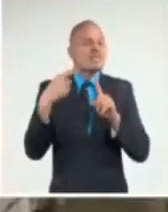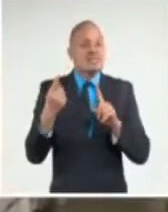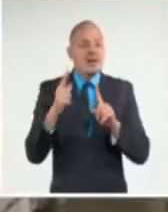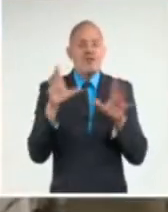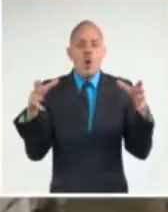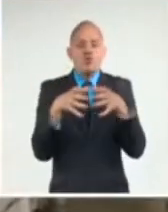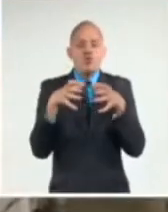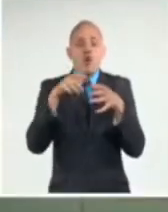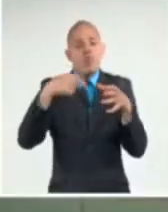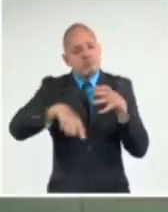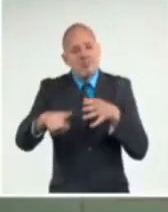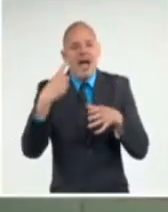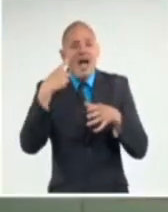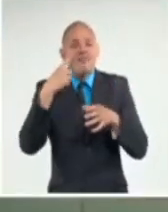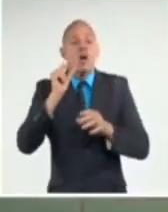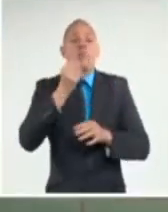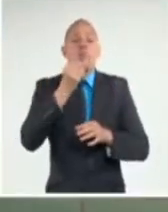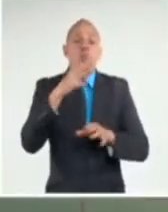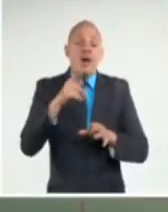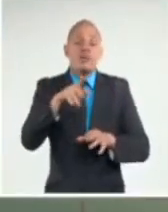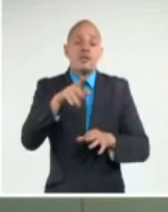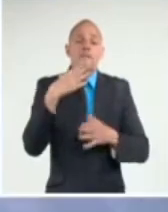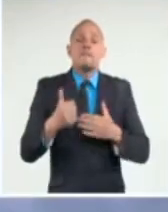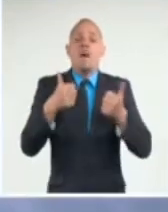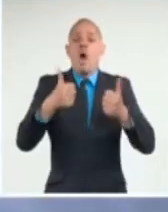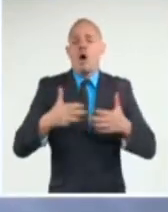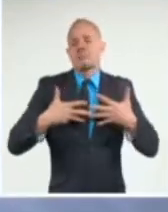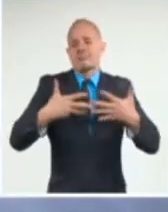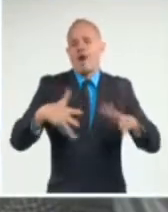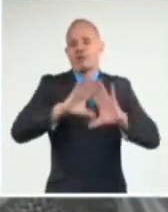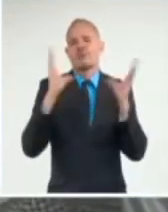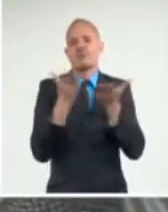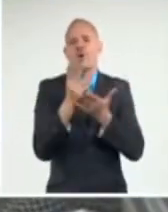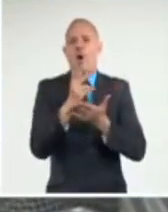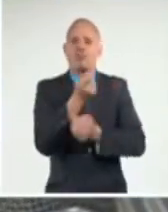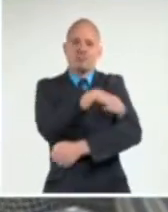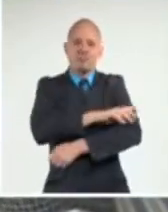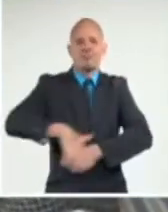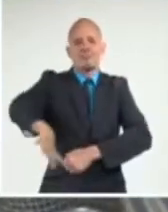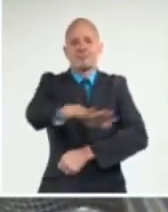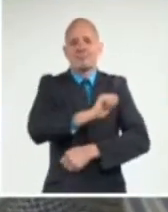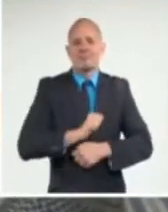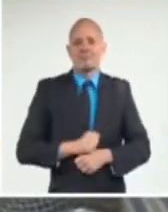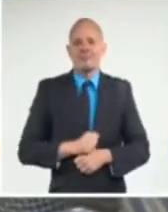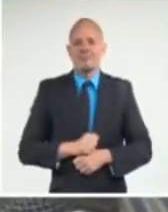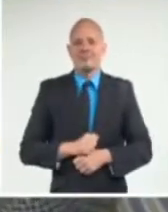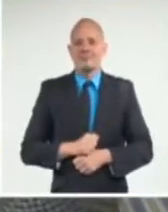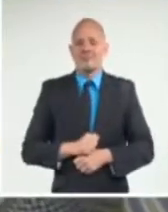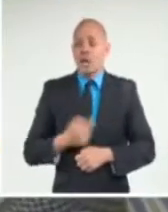nacional siempre al servicio de la salud de la población prácticamente